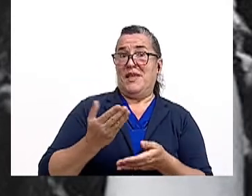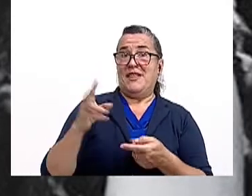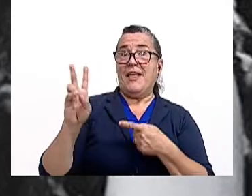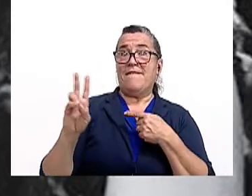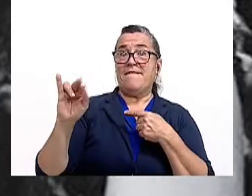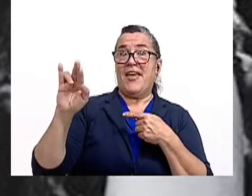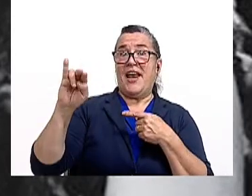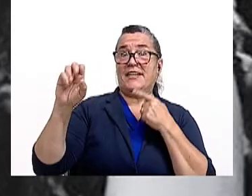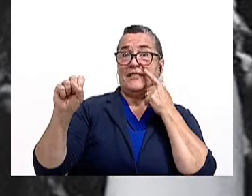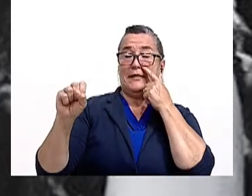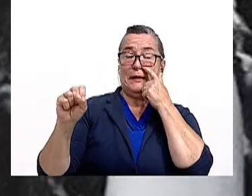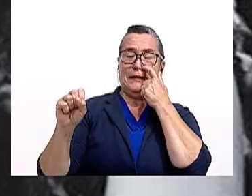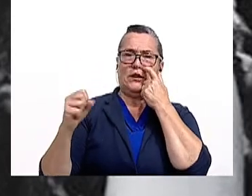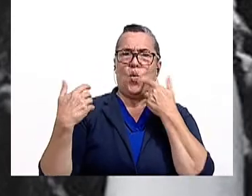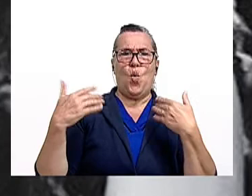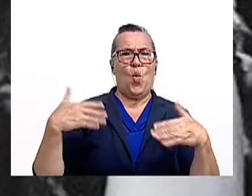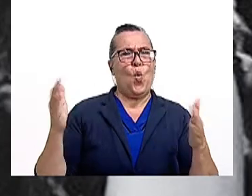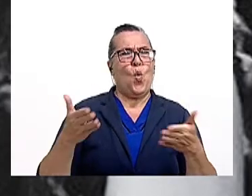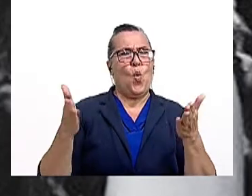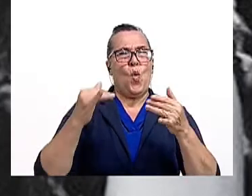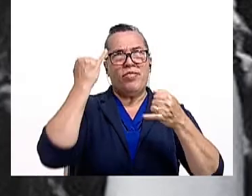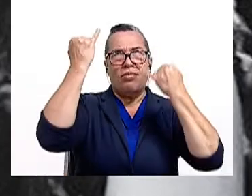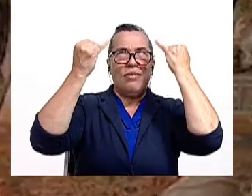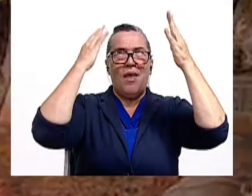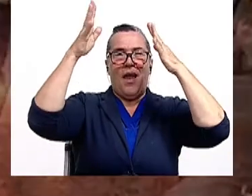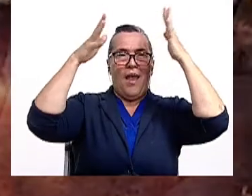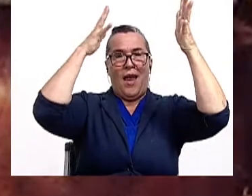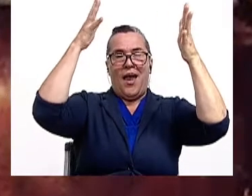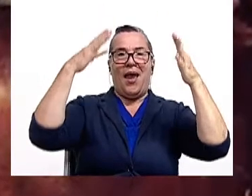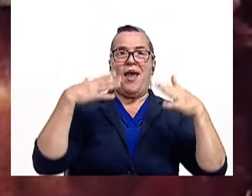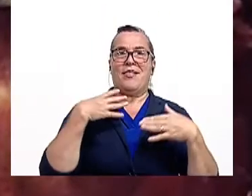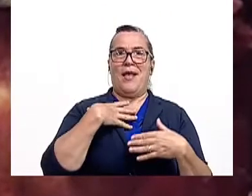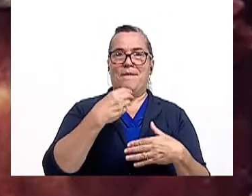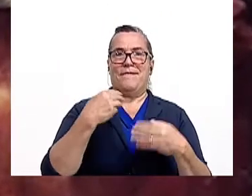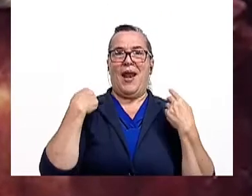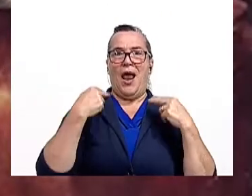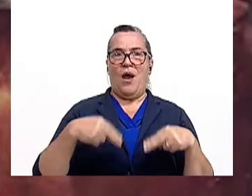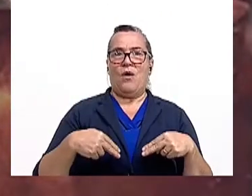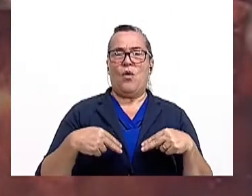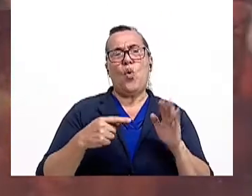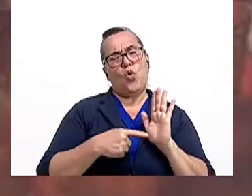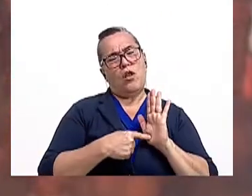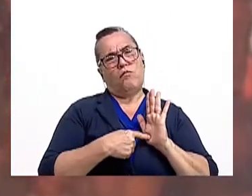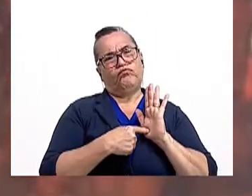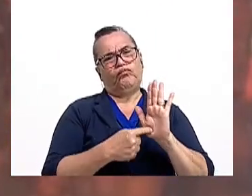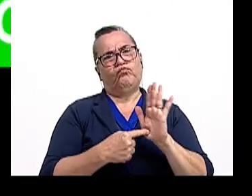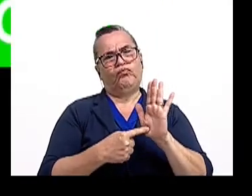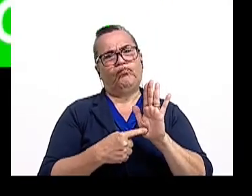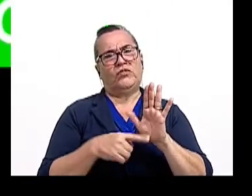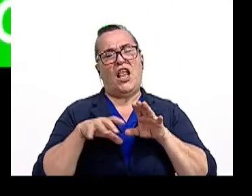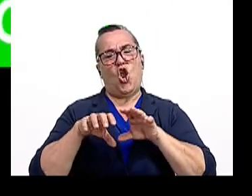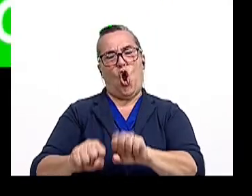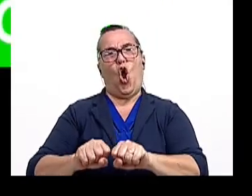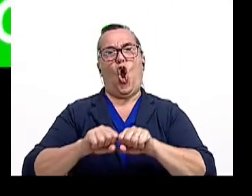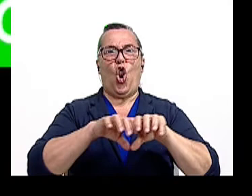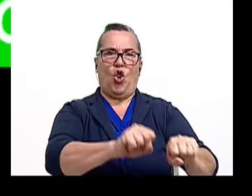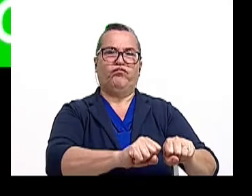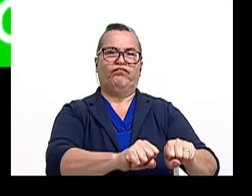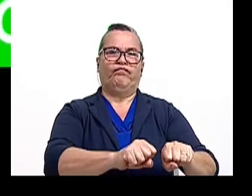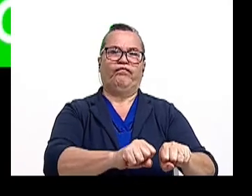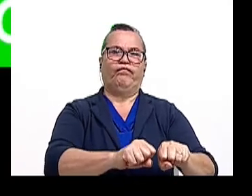Viernes son un elogio del ingenio del hombre blanco y una exaltación del colonialismo.